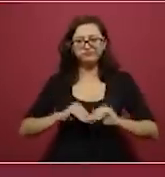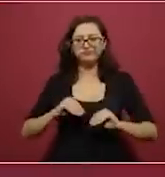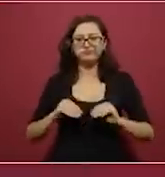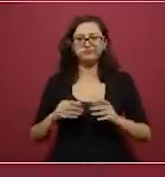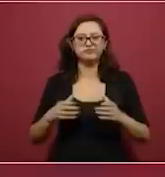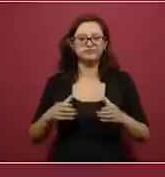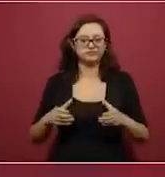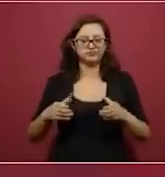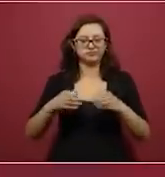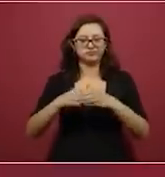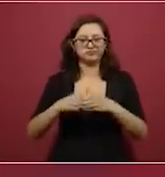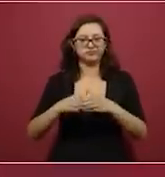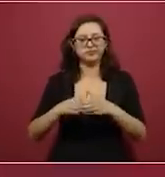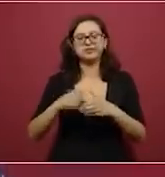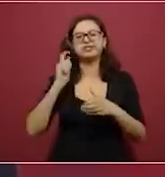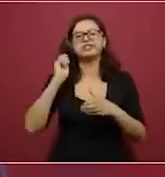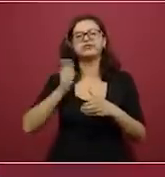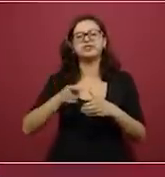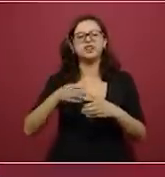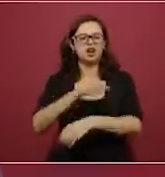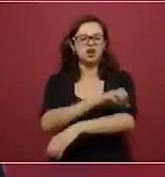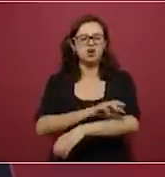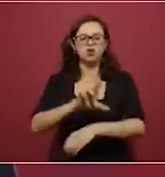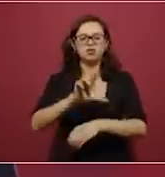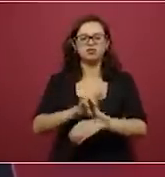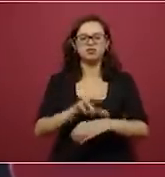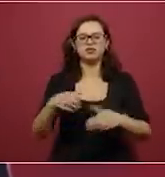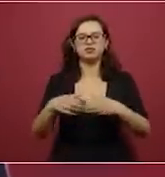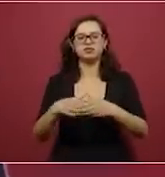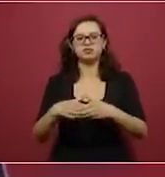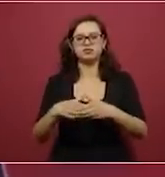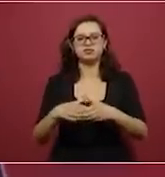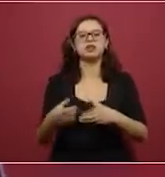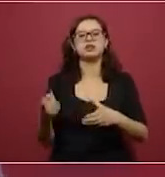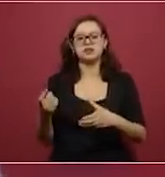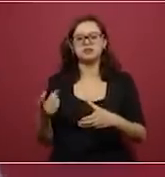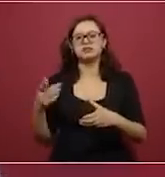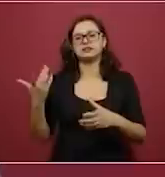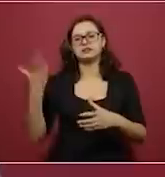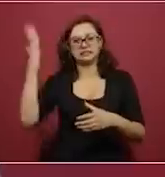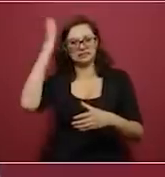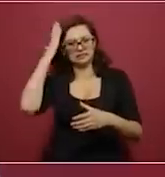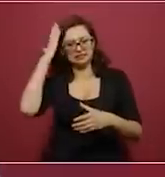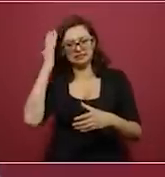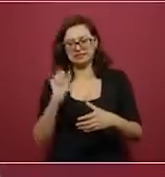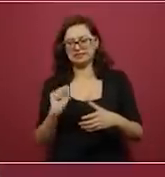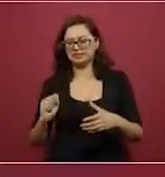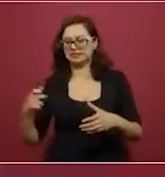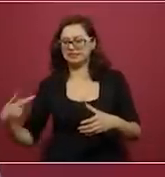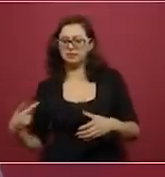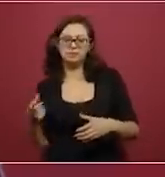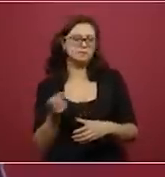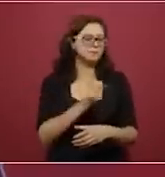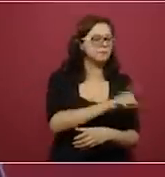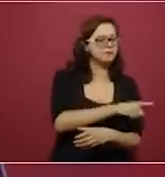intermedio entre el secretario y el comandante de la guardia nacional y que